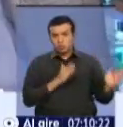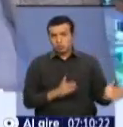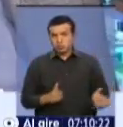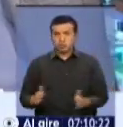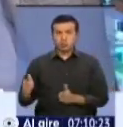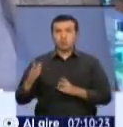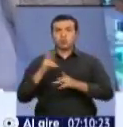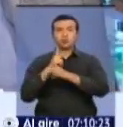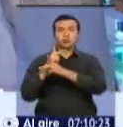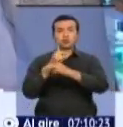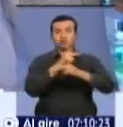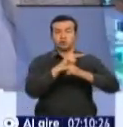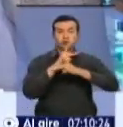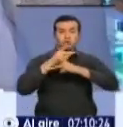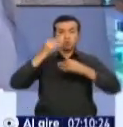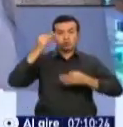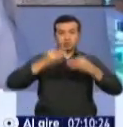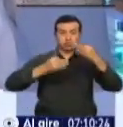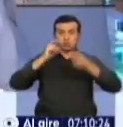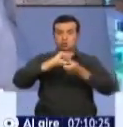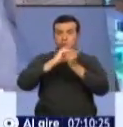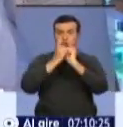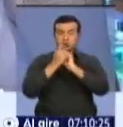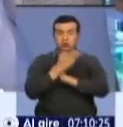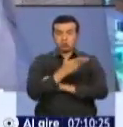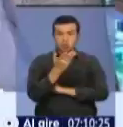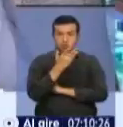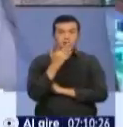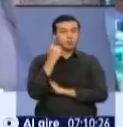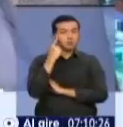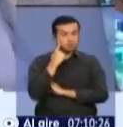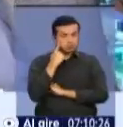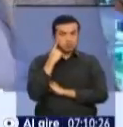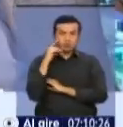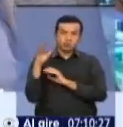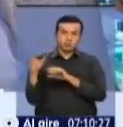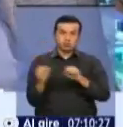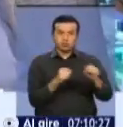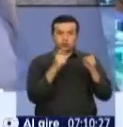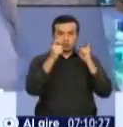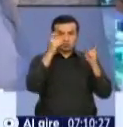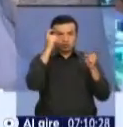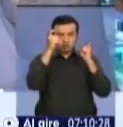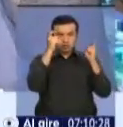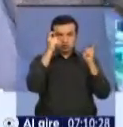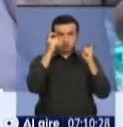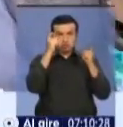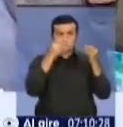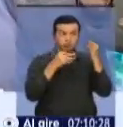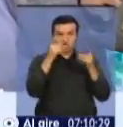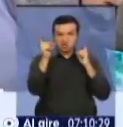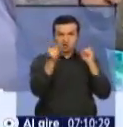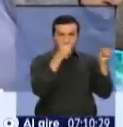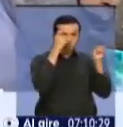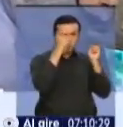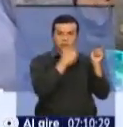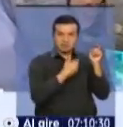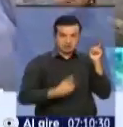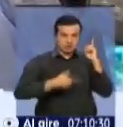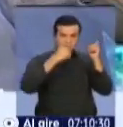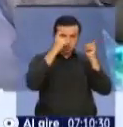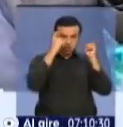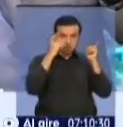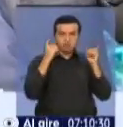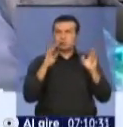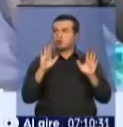del Consejo de la Judicatura, mediante el cual aprehendió y secuestró al Poder Judicial. Por lo tanto, ya la Corte se pronunció que